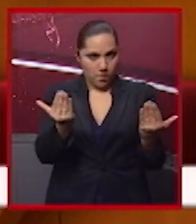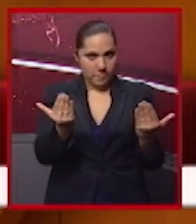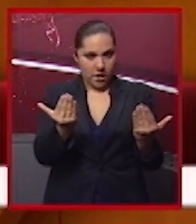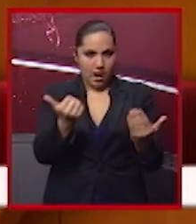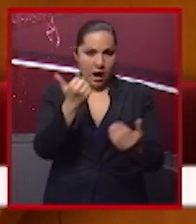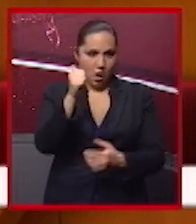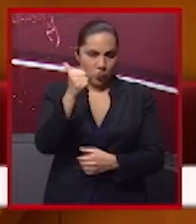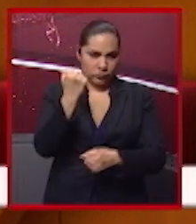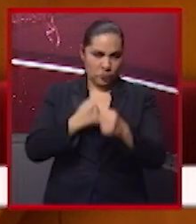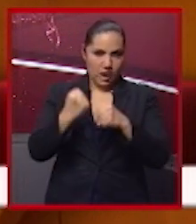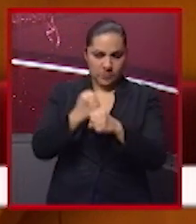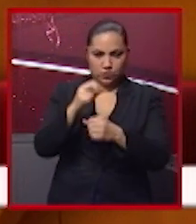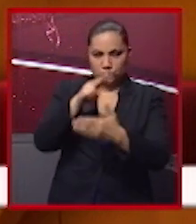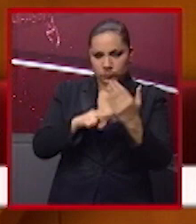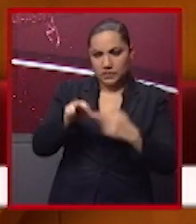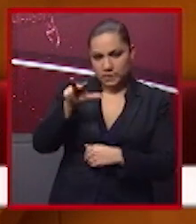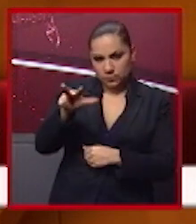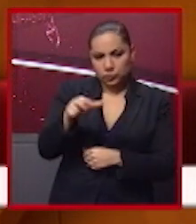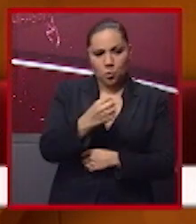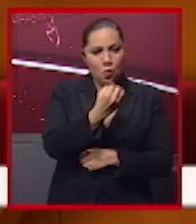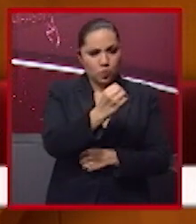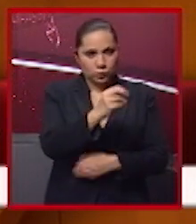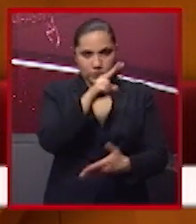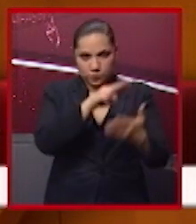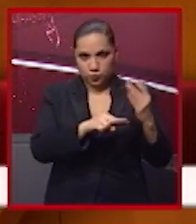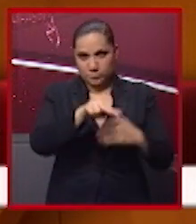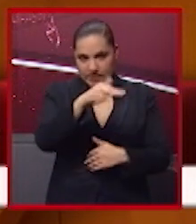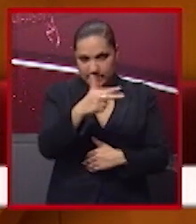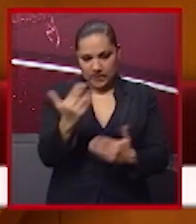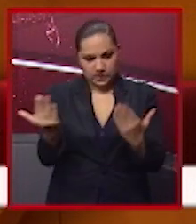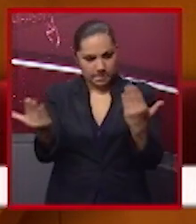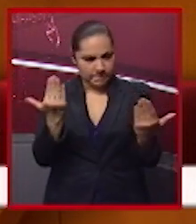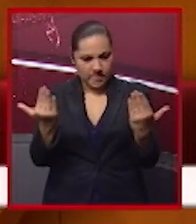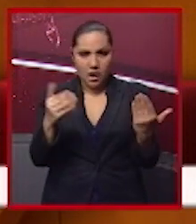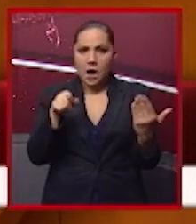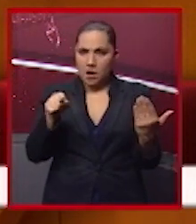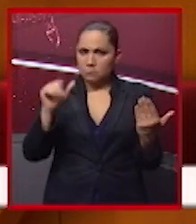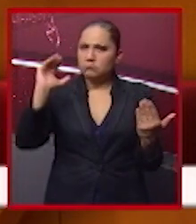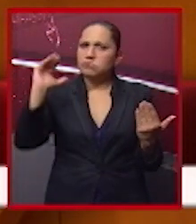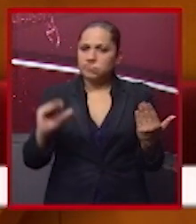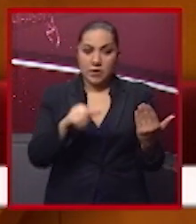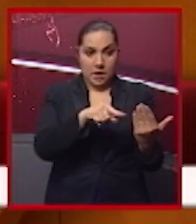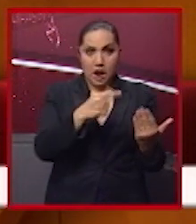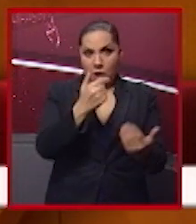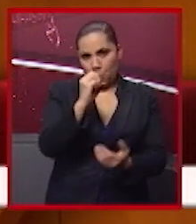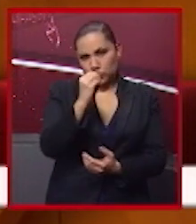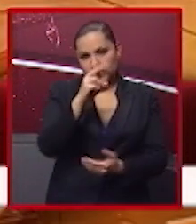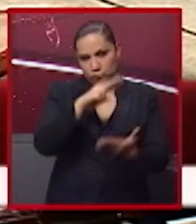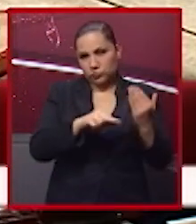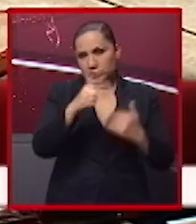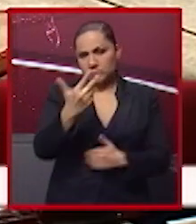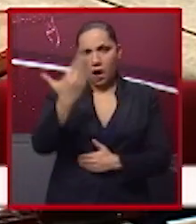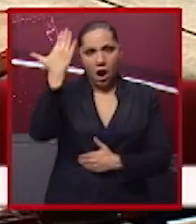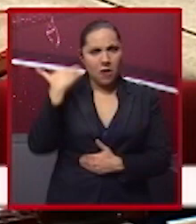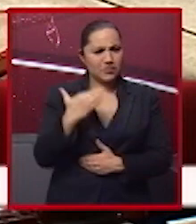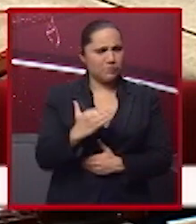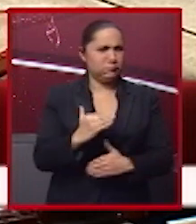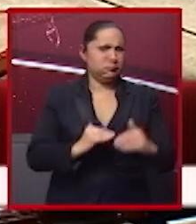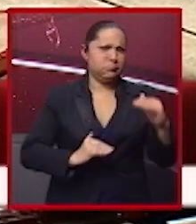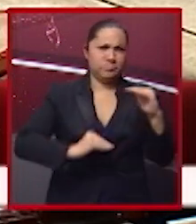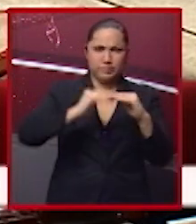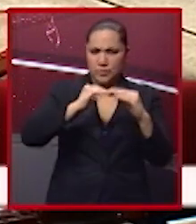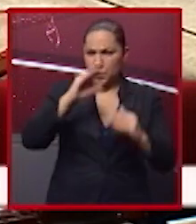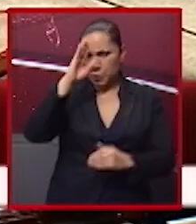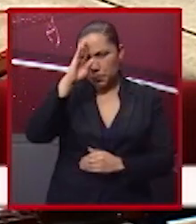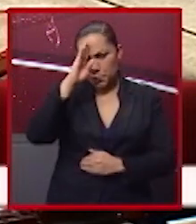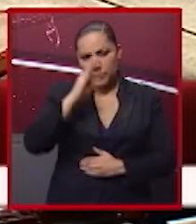contra el mes de octubre de 2013, cuando este delito alcanzó su máximo histórico. El senador Emilio